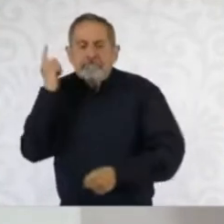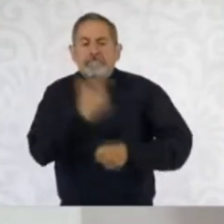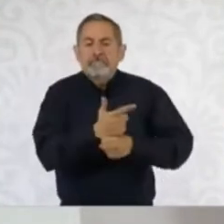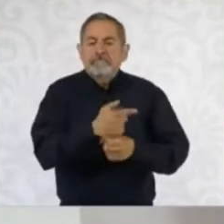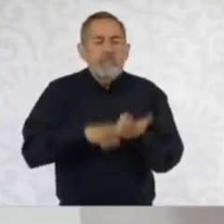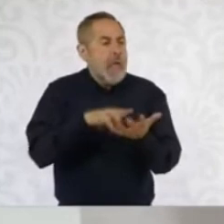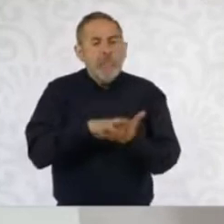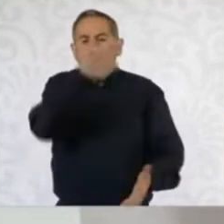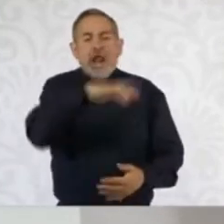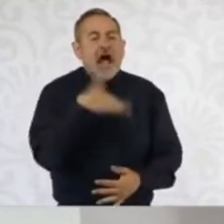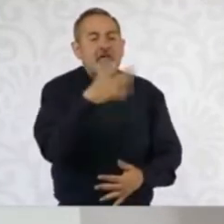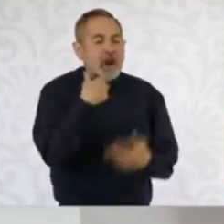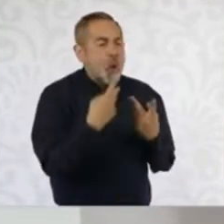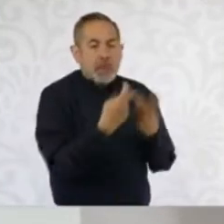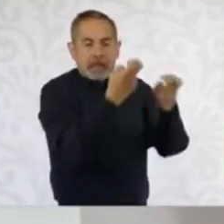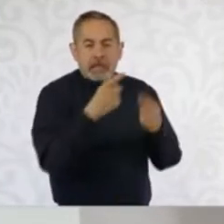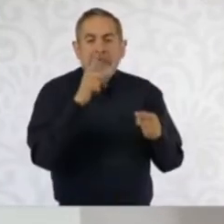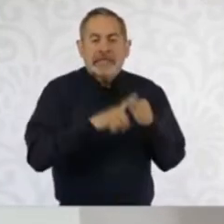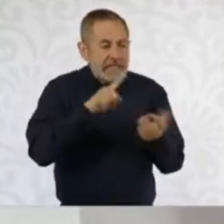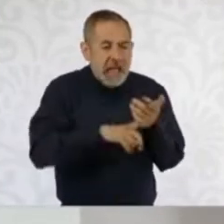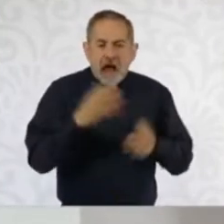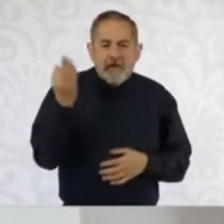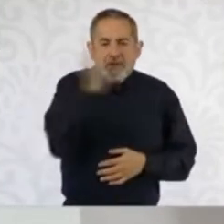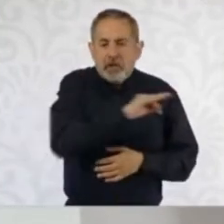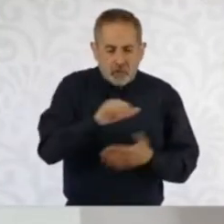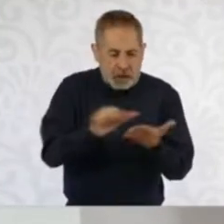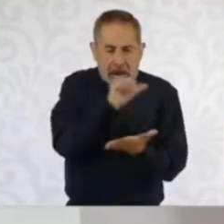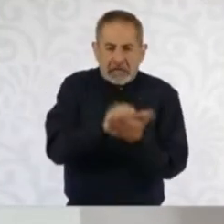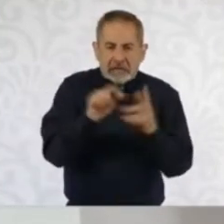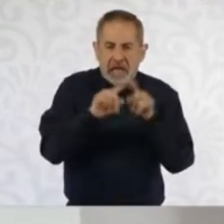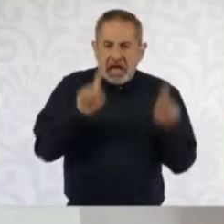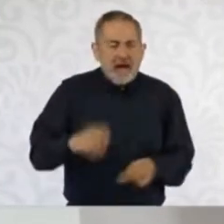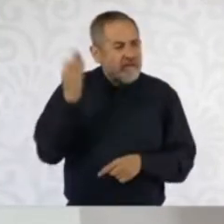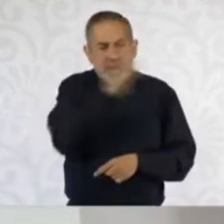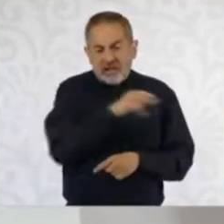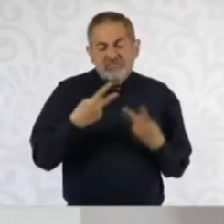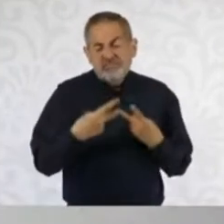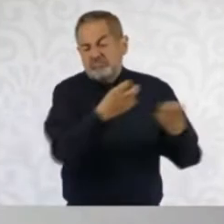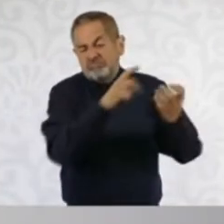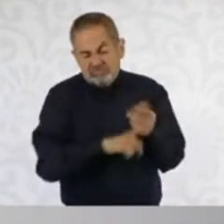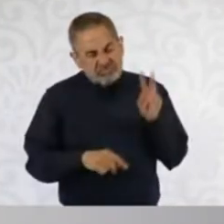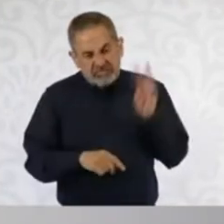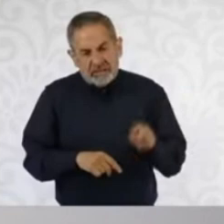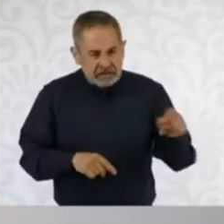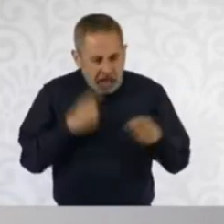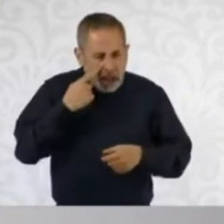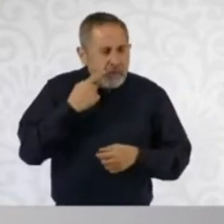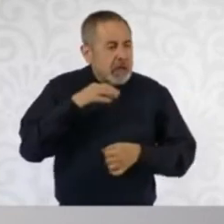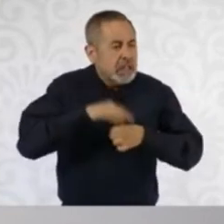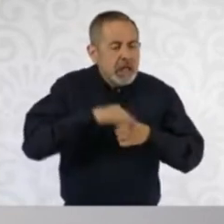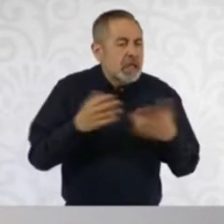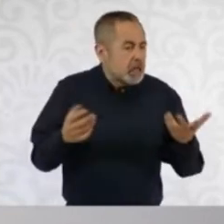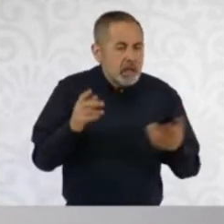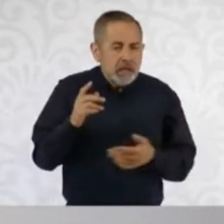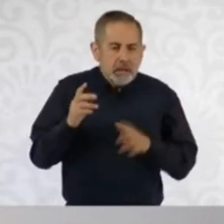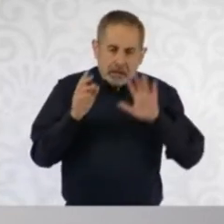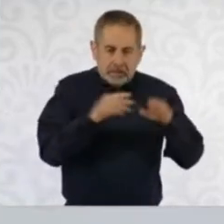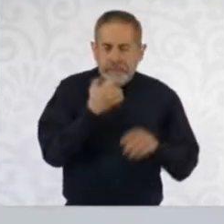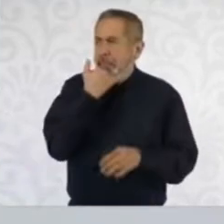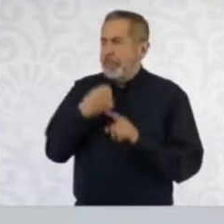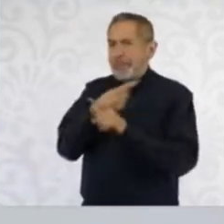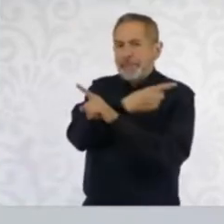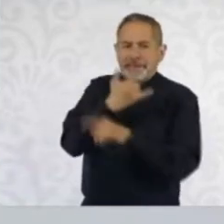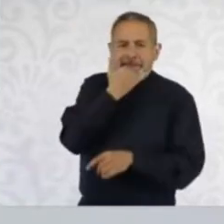que la mayor parte del fraude había estado en la falsificación de las actas, al analizar los famosos datos del PREP. Bueno, ya me